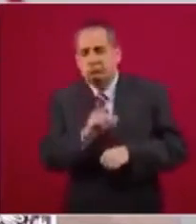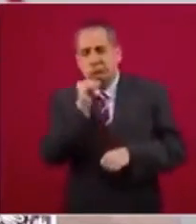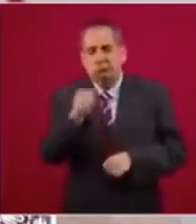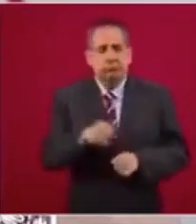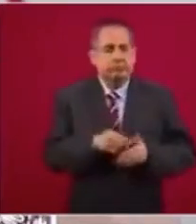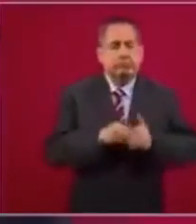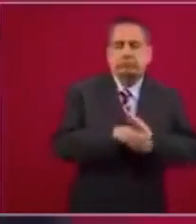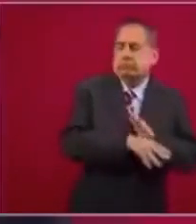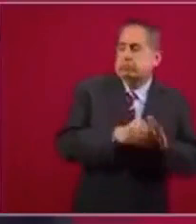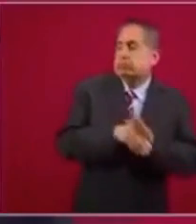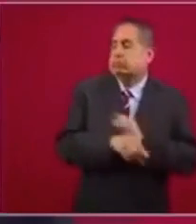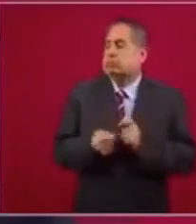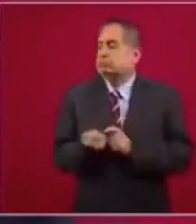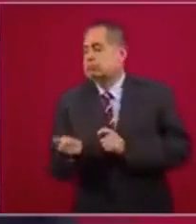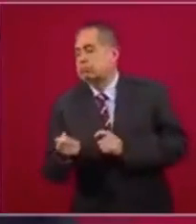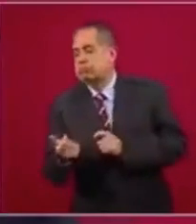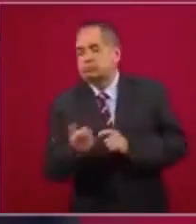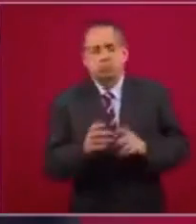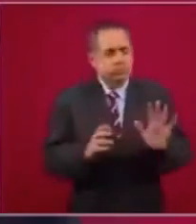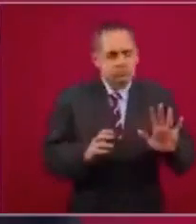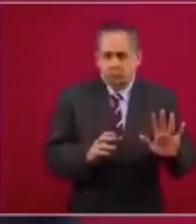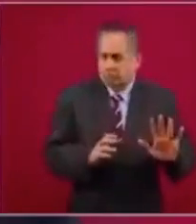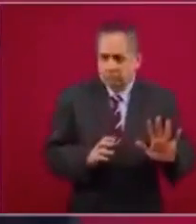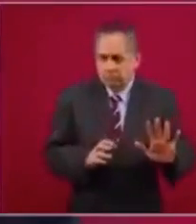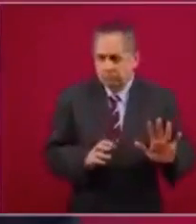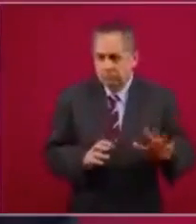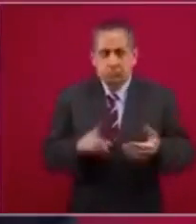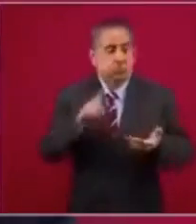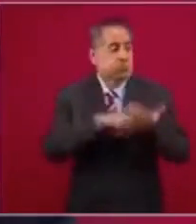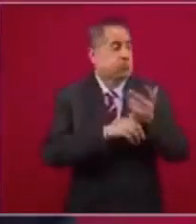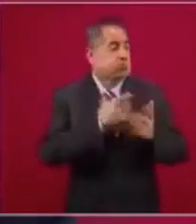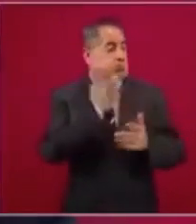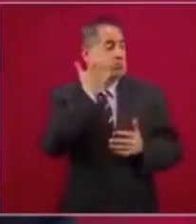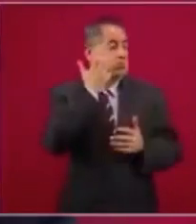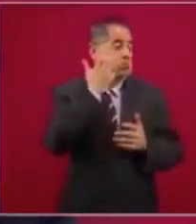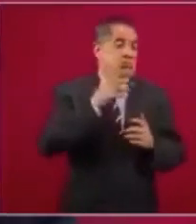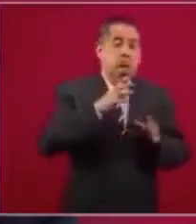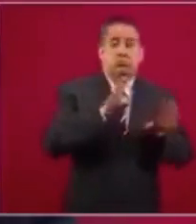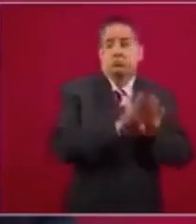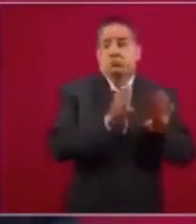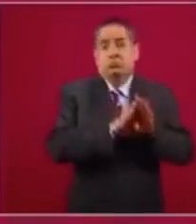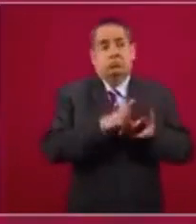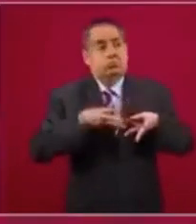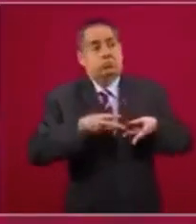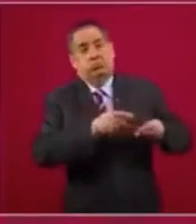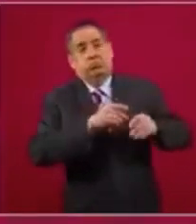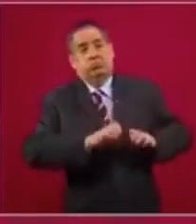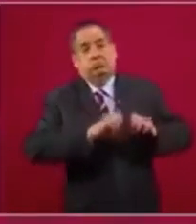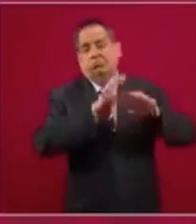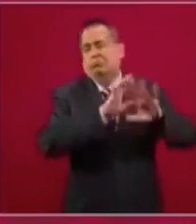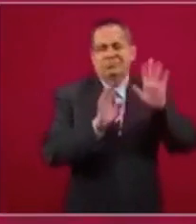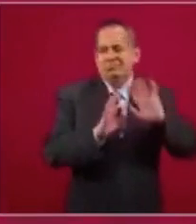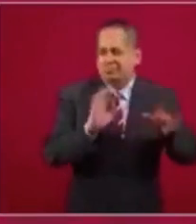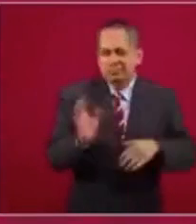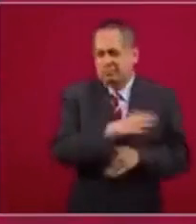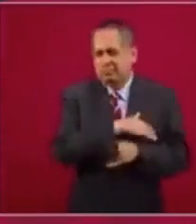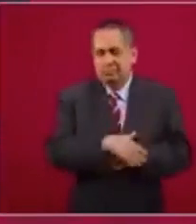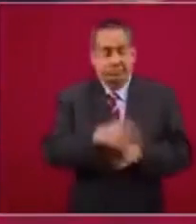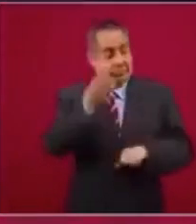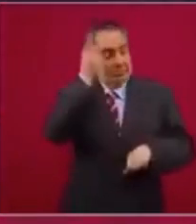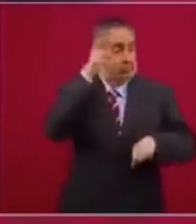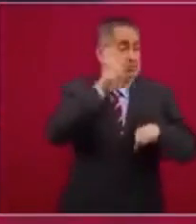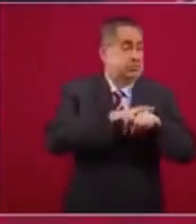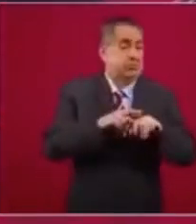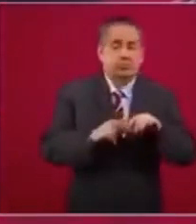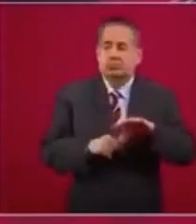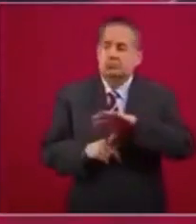manejados, ya lo hemos dicho, con aparatos burocráticos onerosos, en donde el director del fideicomiso